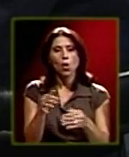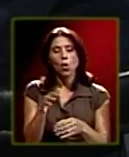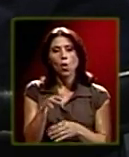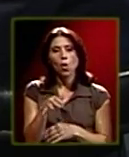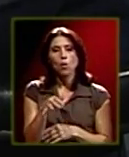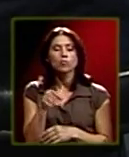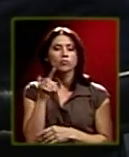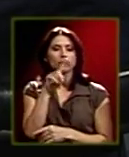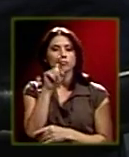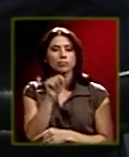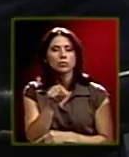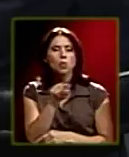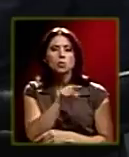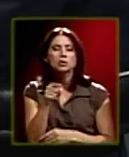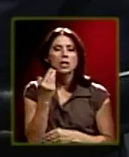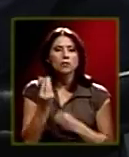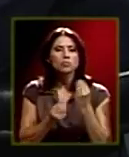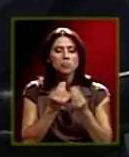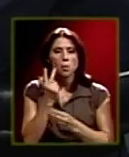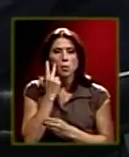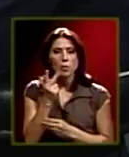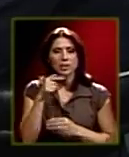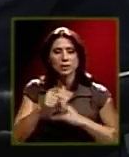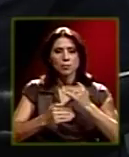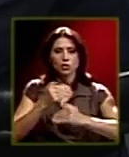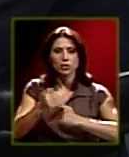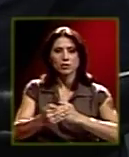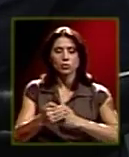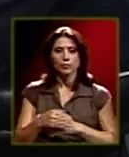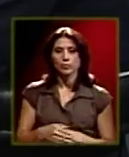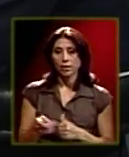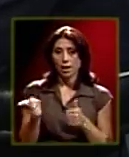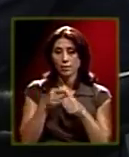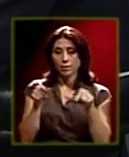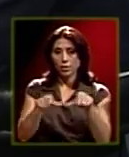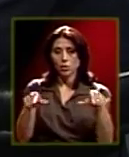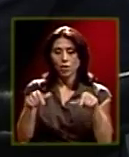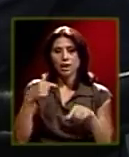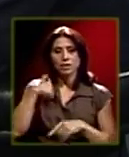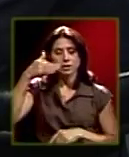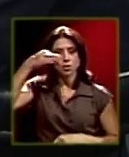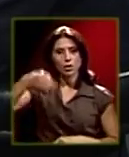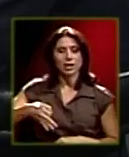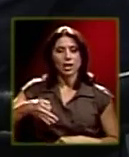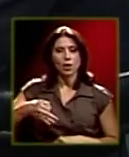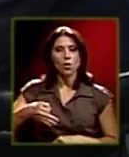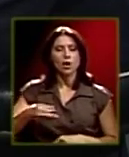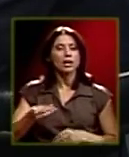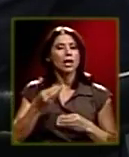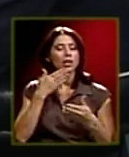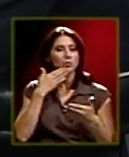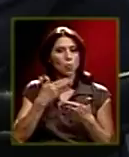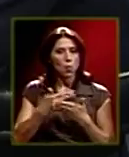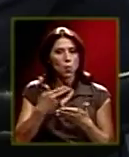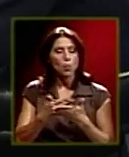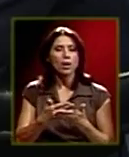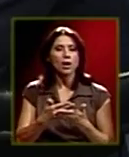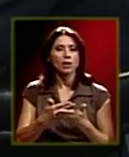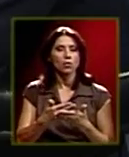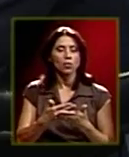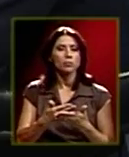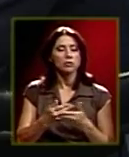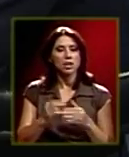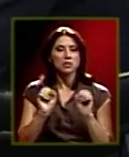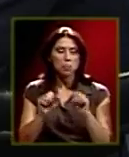¿Cómo mira usted este proceso? Bueno, en primer lugar, a mí me parece providencial, si se quiere, podría usar